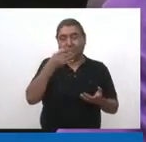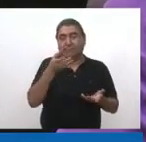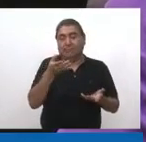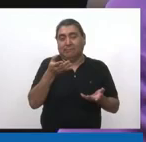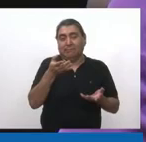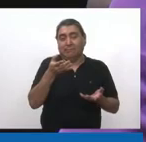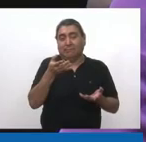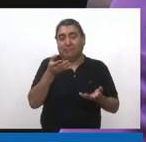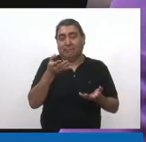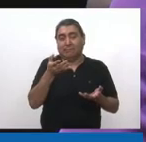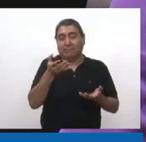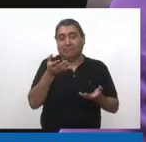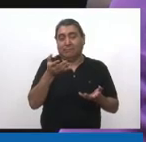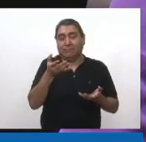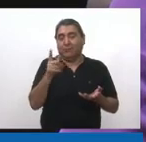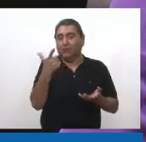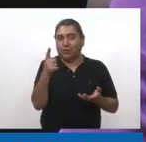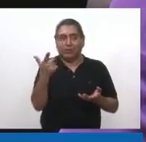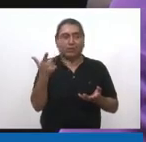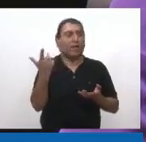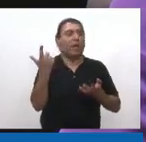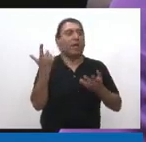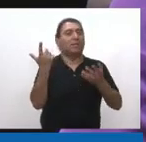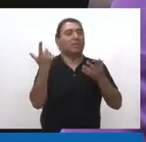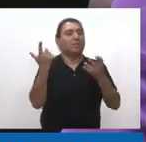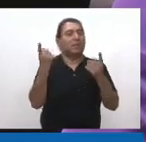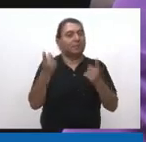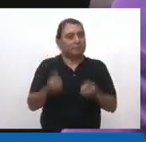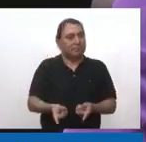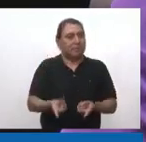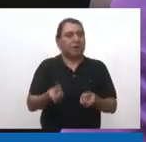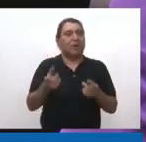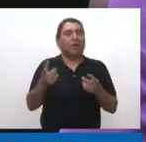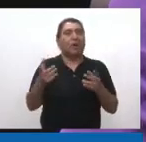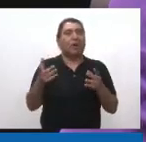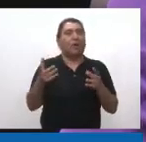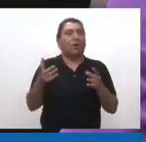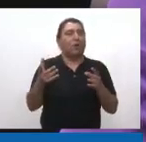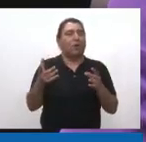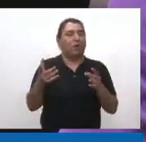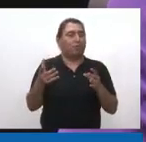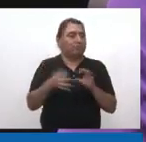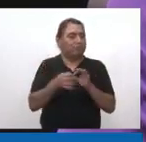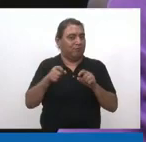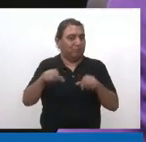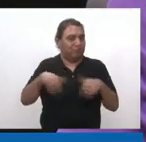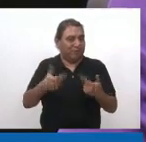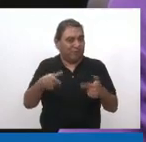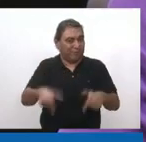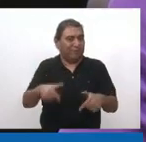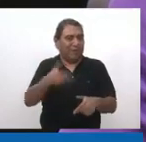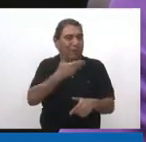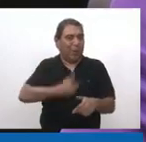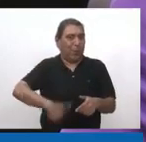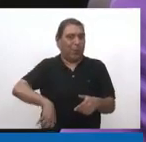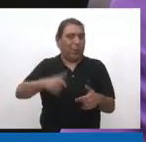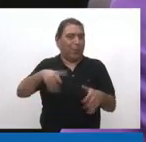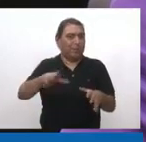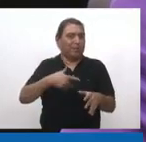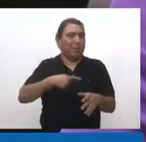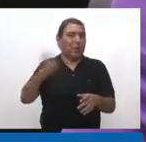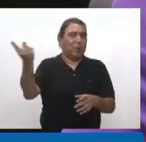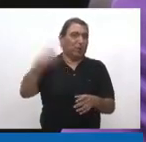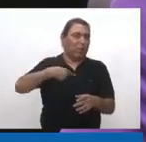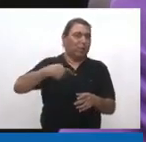el no estar justamente alineados con este gobierno no quiere decir que uno pueda ser juzgado por leal o por